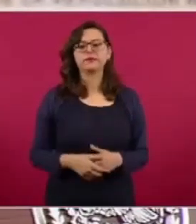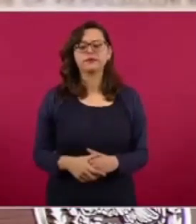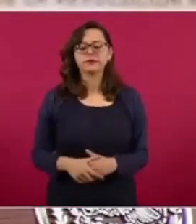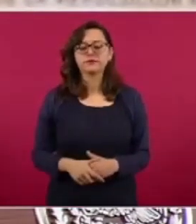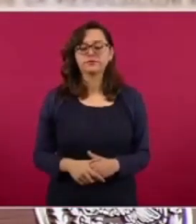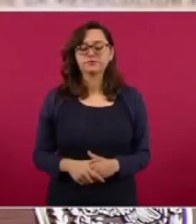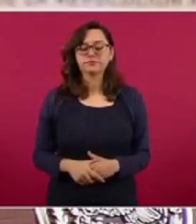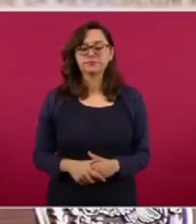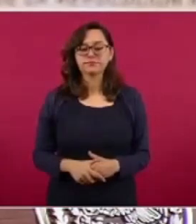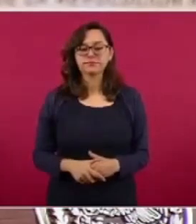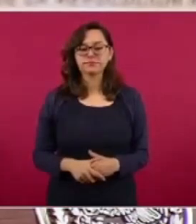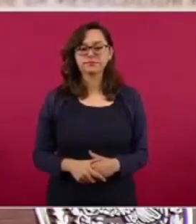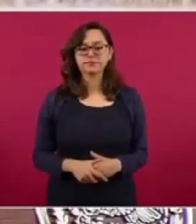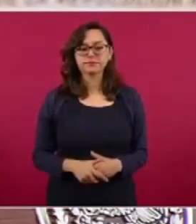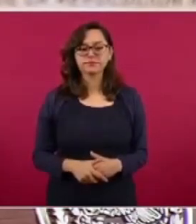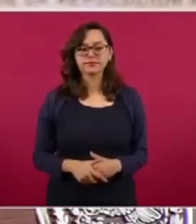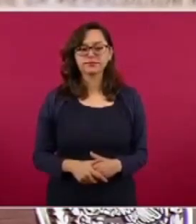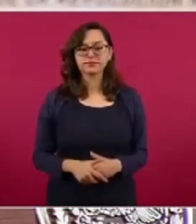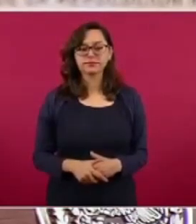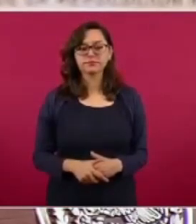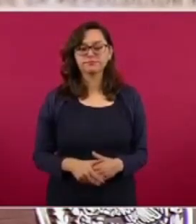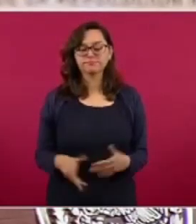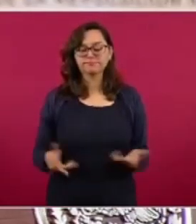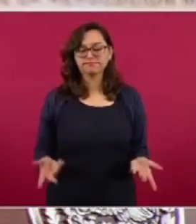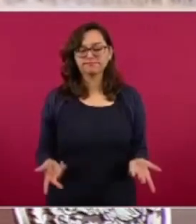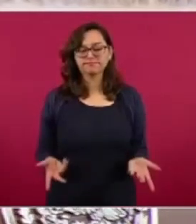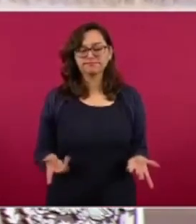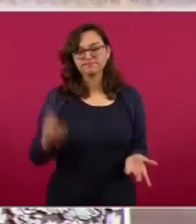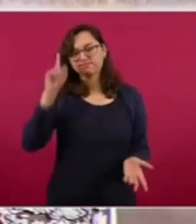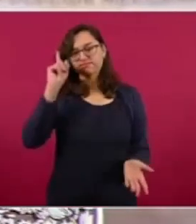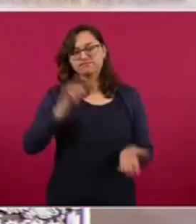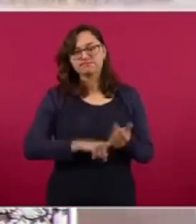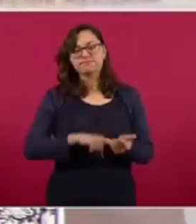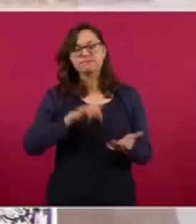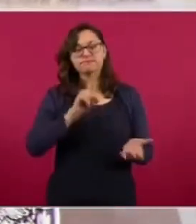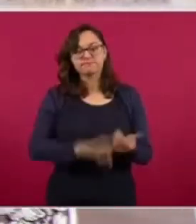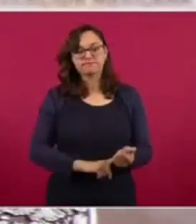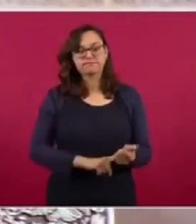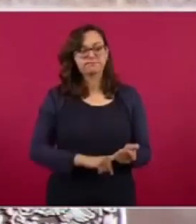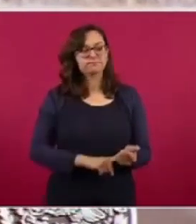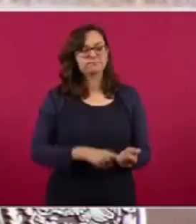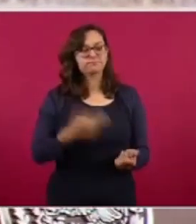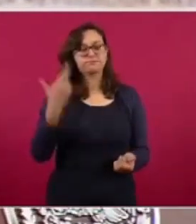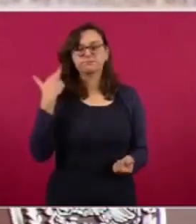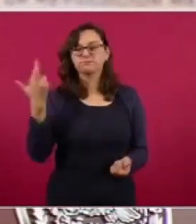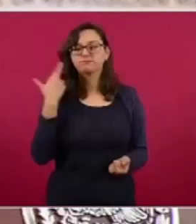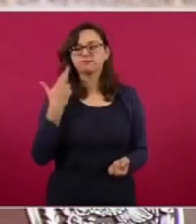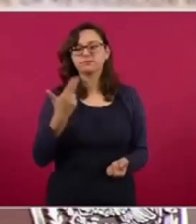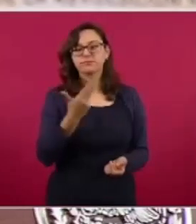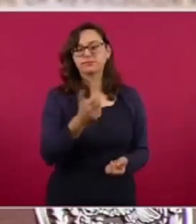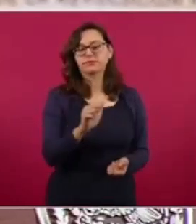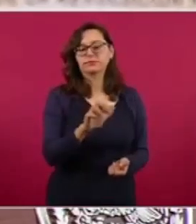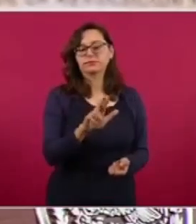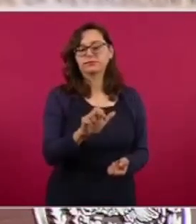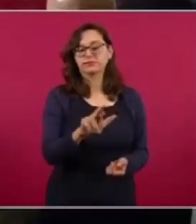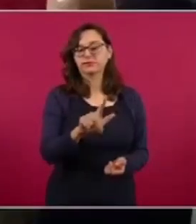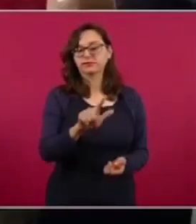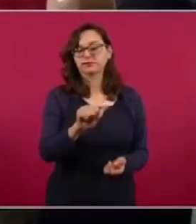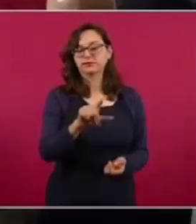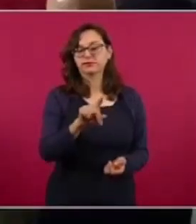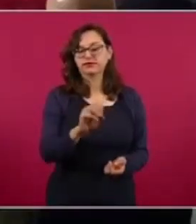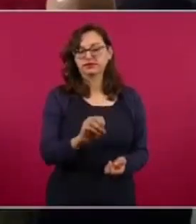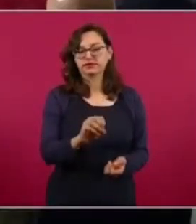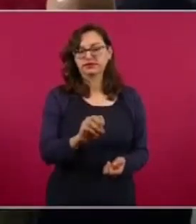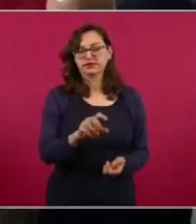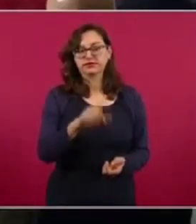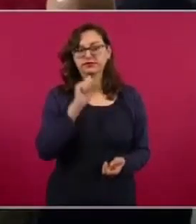Y creo que hay una estación de radio también del Heraldo que yo no sabía. Que esos están también,